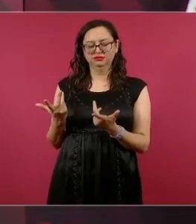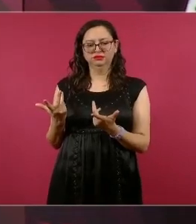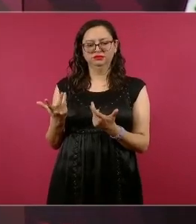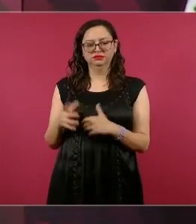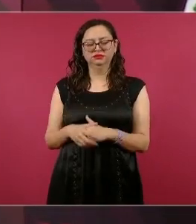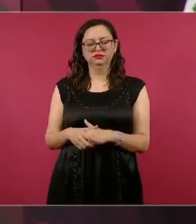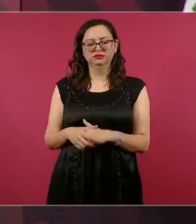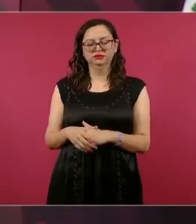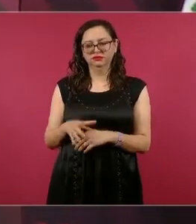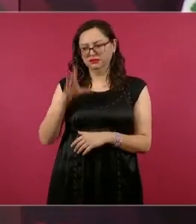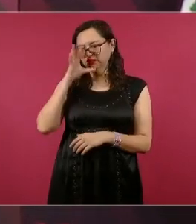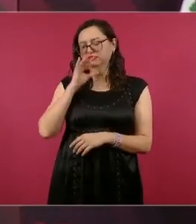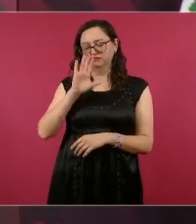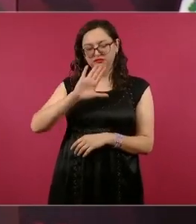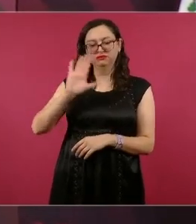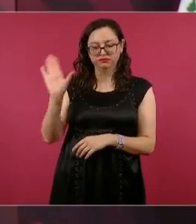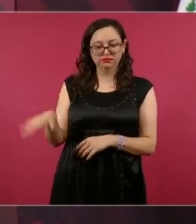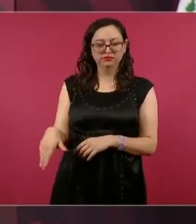ya falleció,